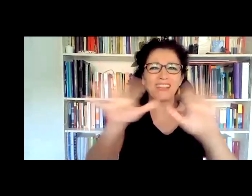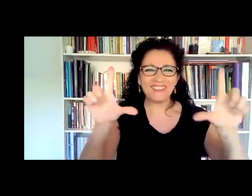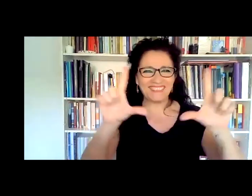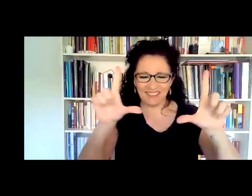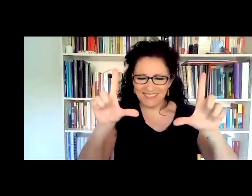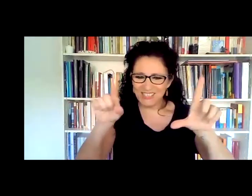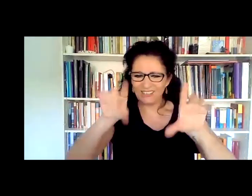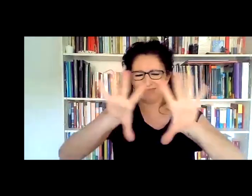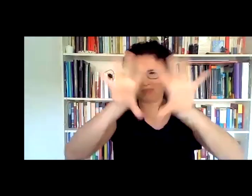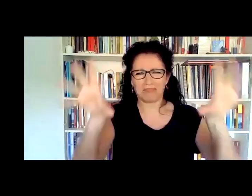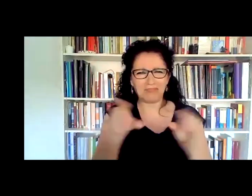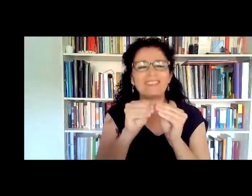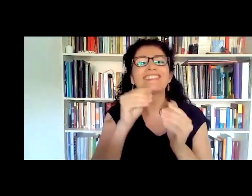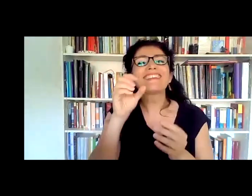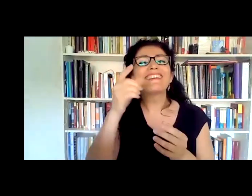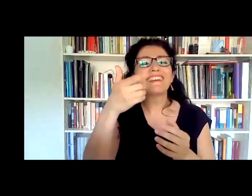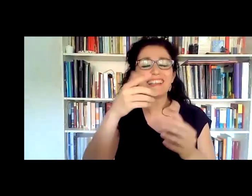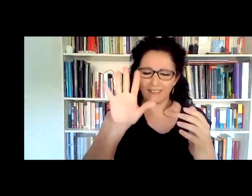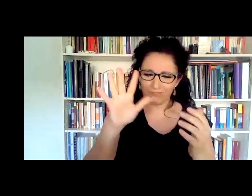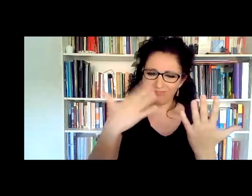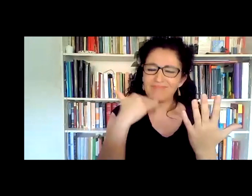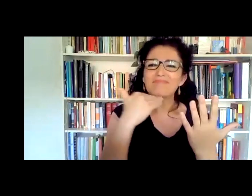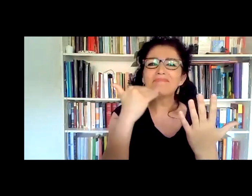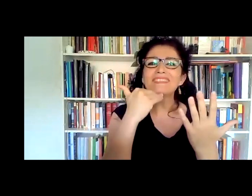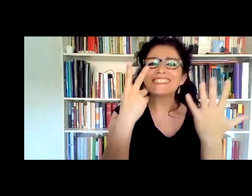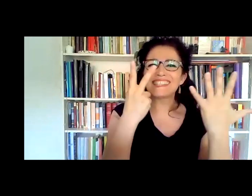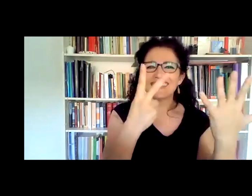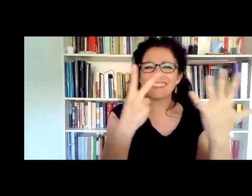En el ámbito de los medios de comunicación,